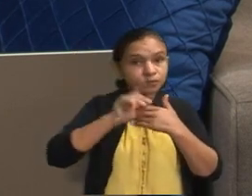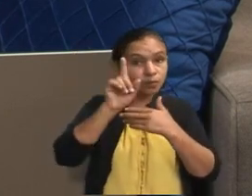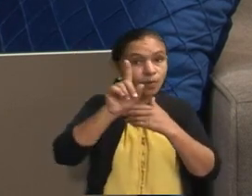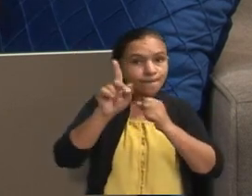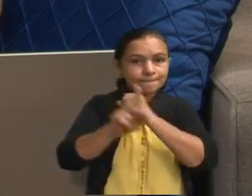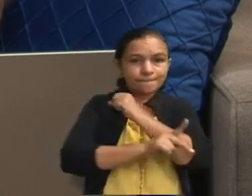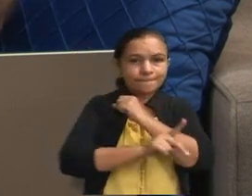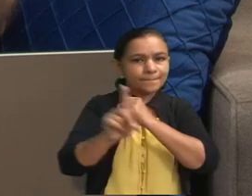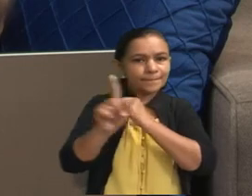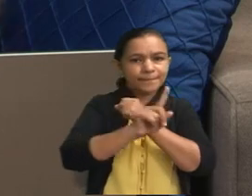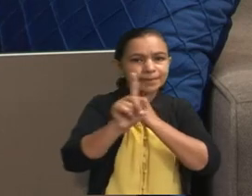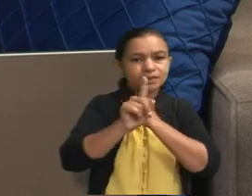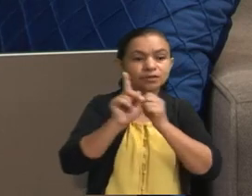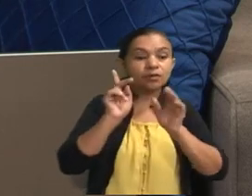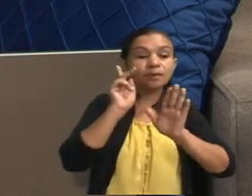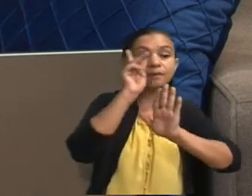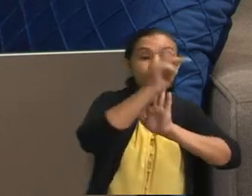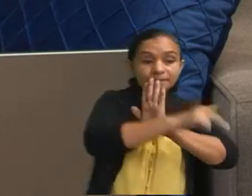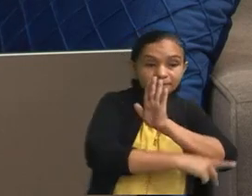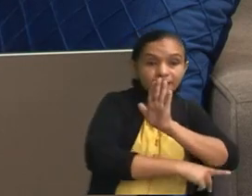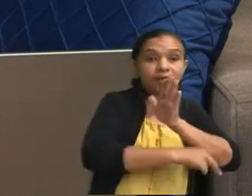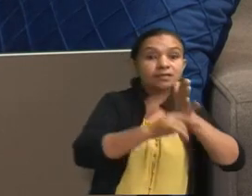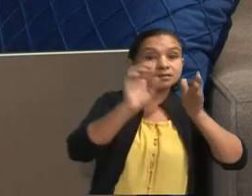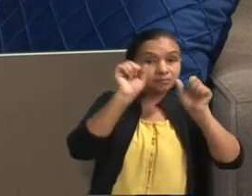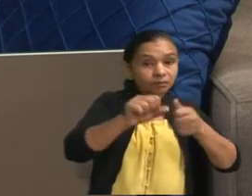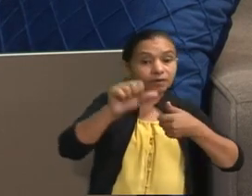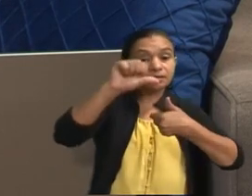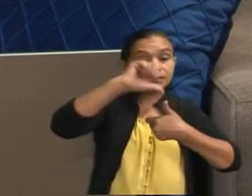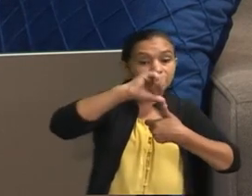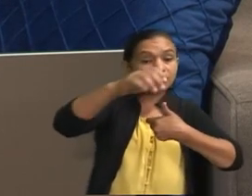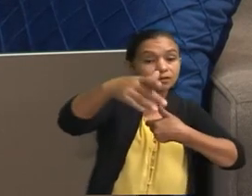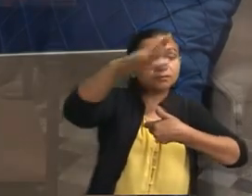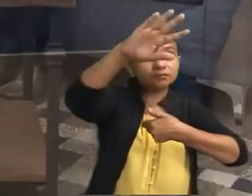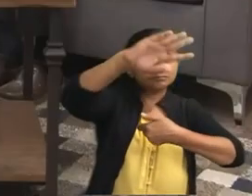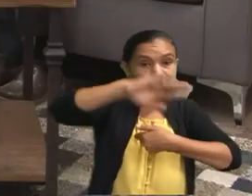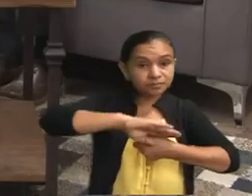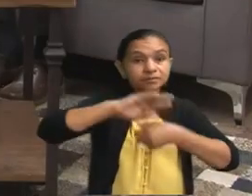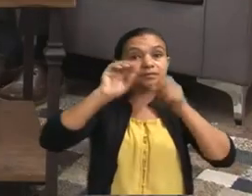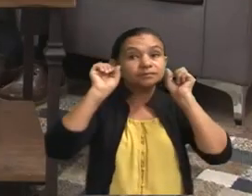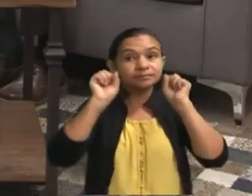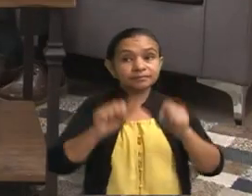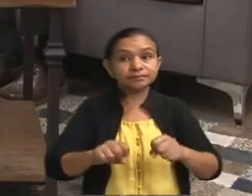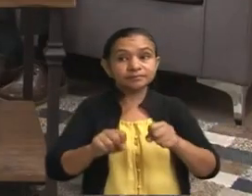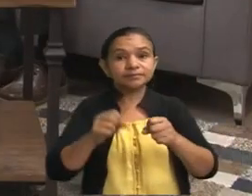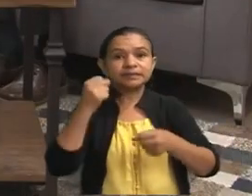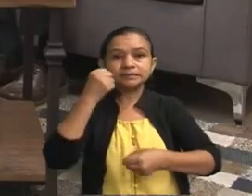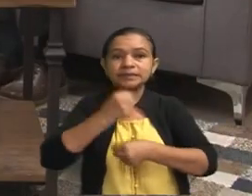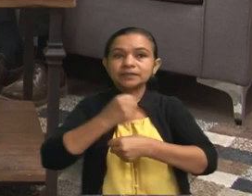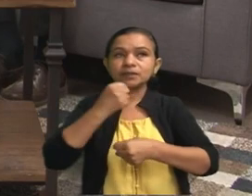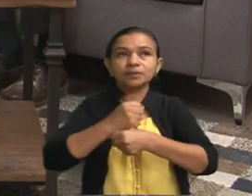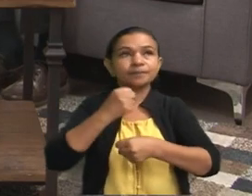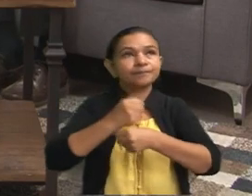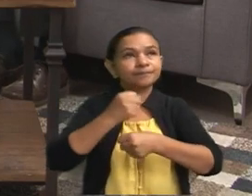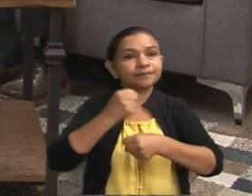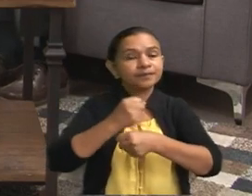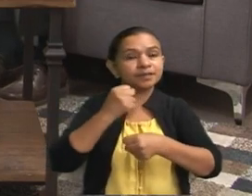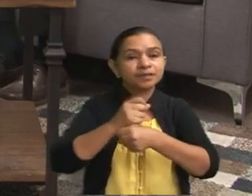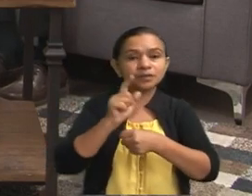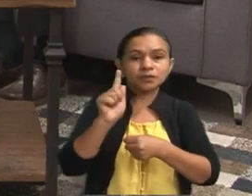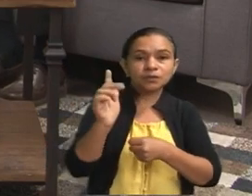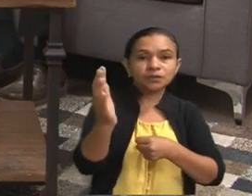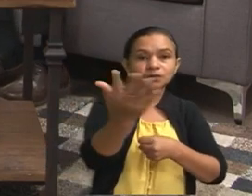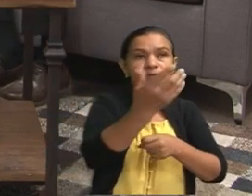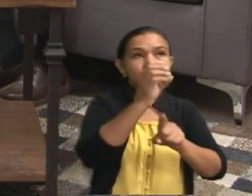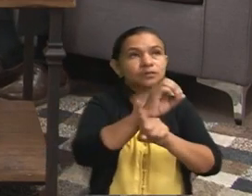sino varios países a la vez, frecuentemente. ¿No? Entonces, nosotros tuvimos que trabajar con todas estas